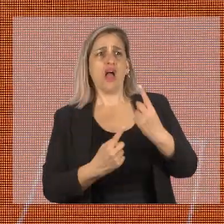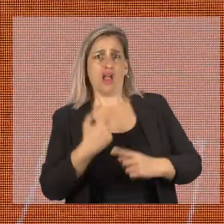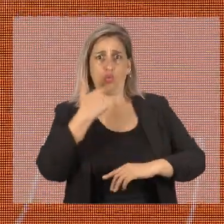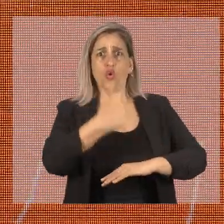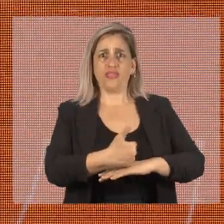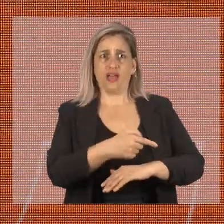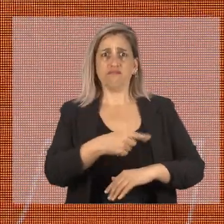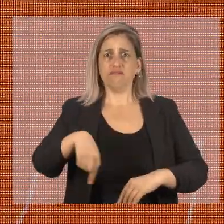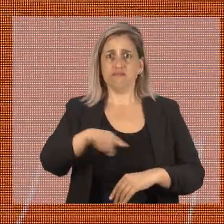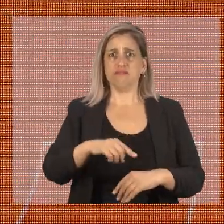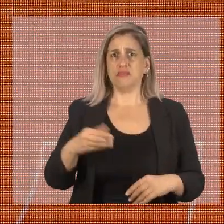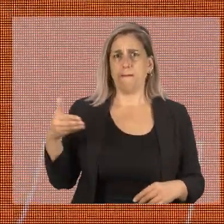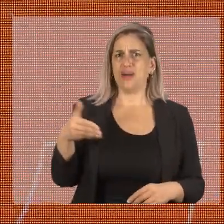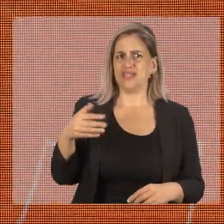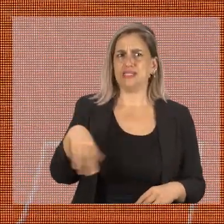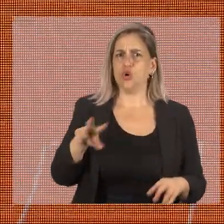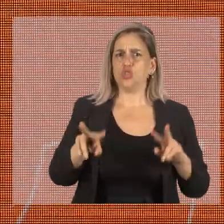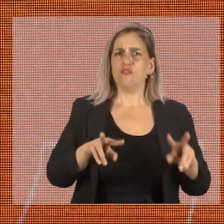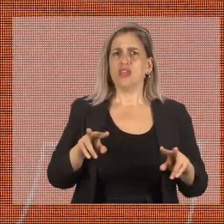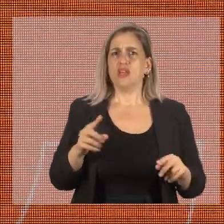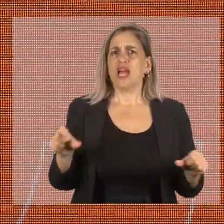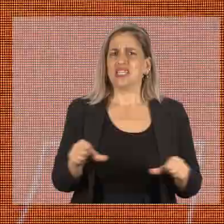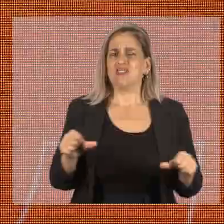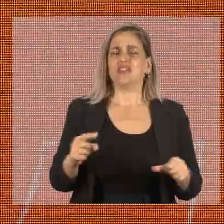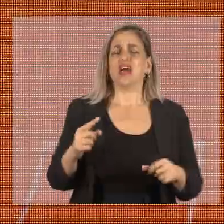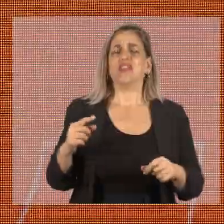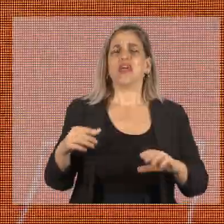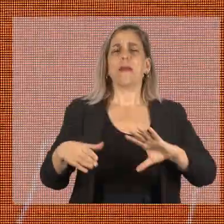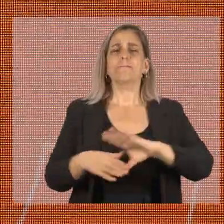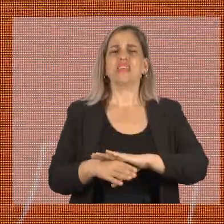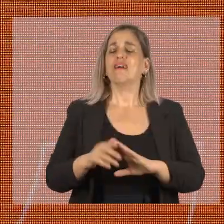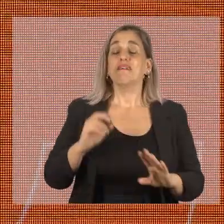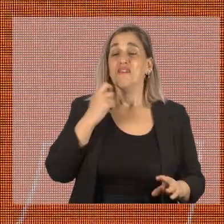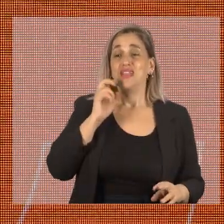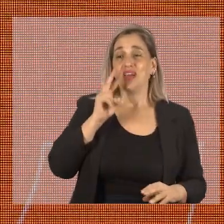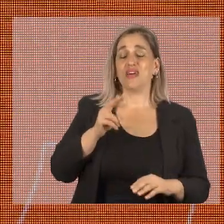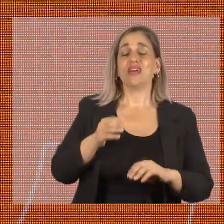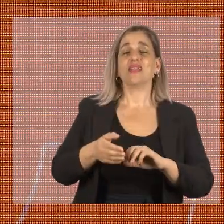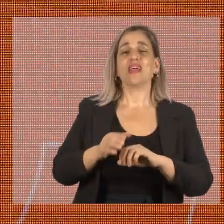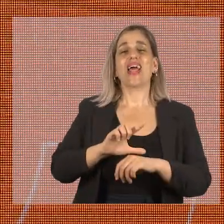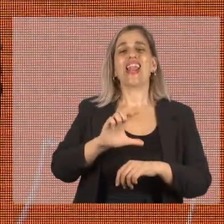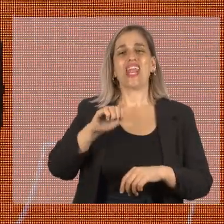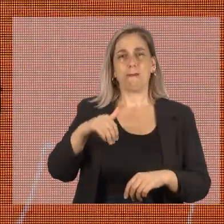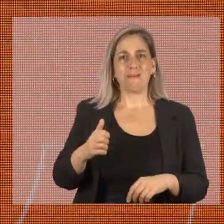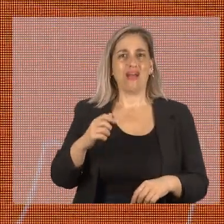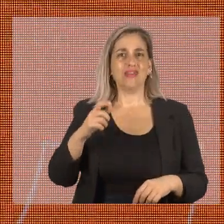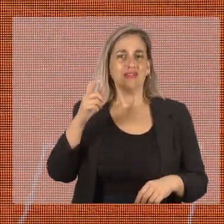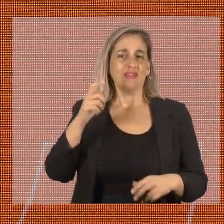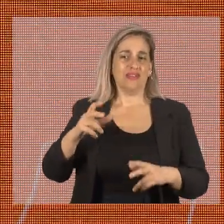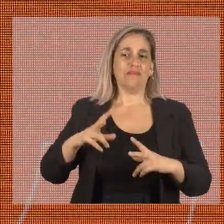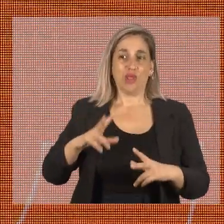Alguno de los que está acá participó de alguna actividad del Ministerio de Desarrollo Social. No lo vi a Martín Lema, pero me imagino que debe estar por